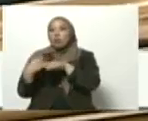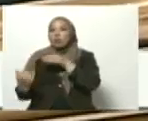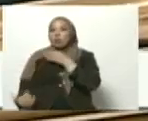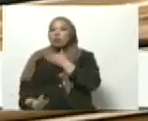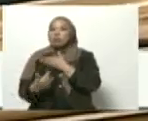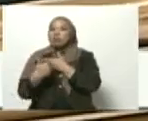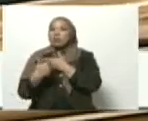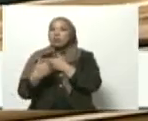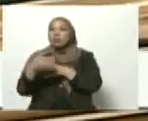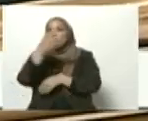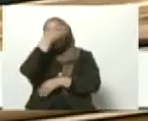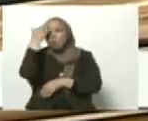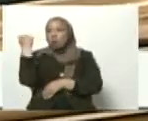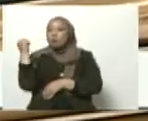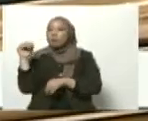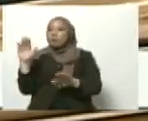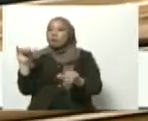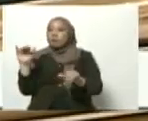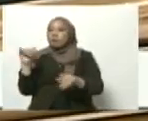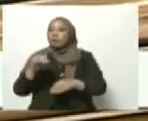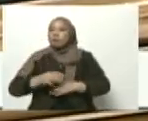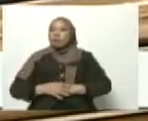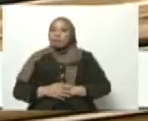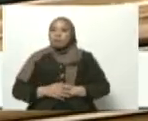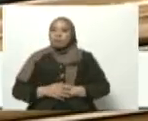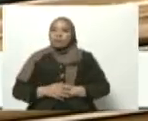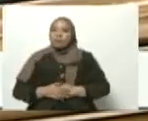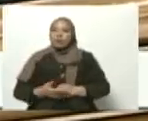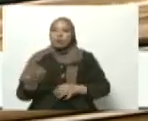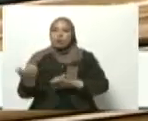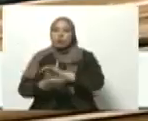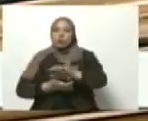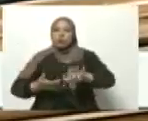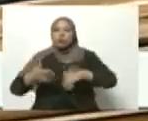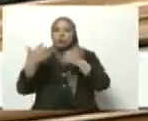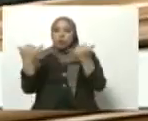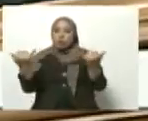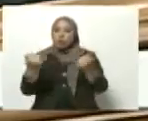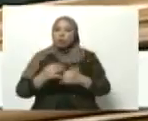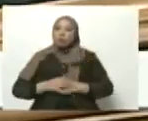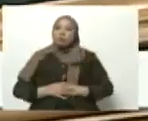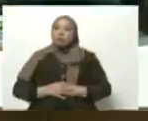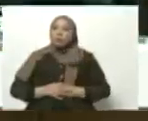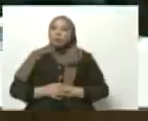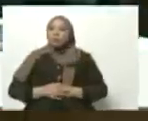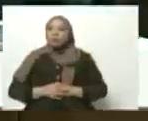abominables. Olvídense de eso, porque eso jamás va a ocurrir.